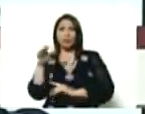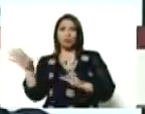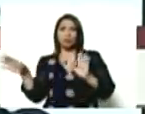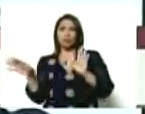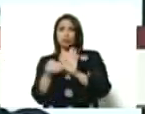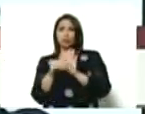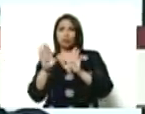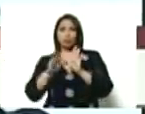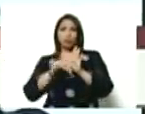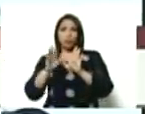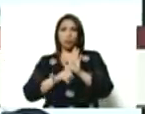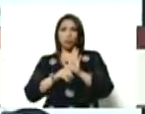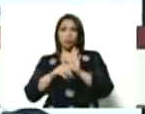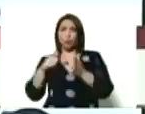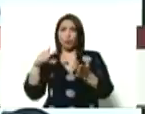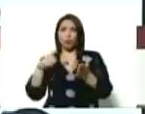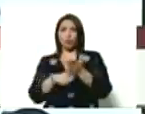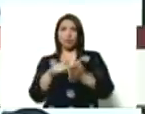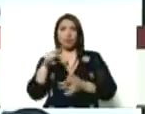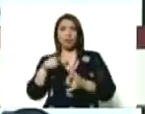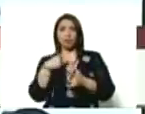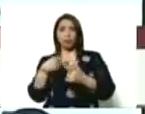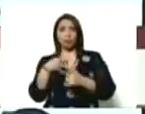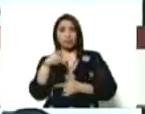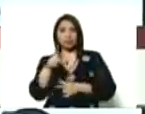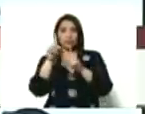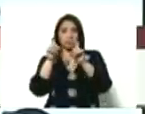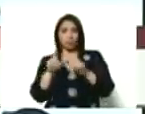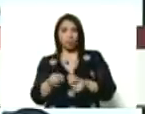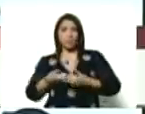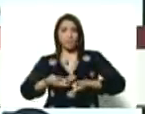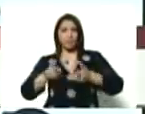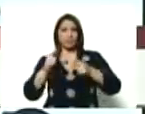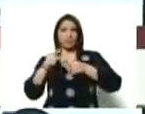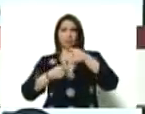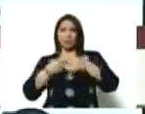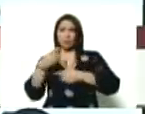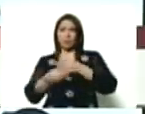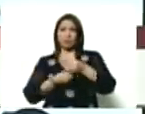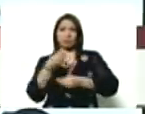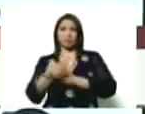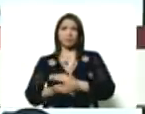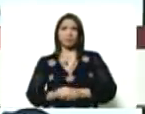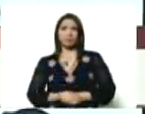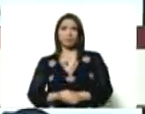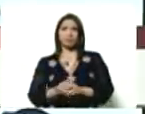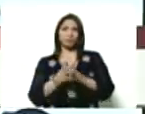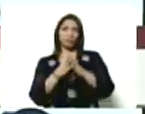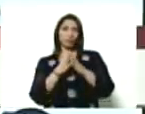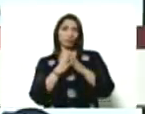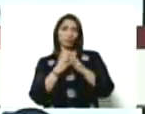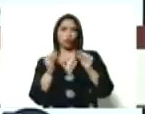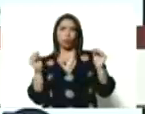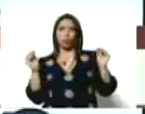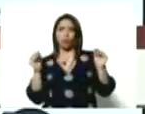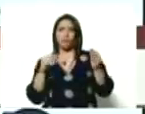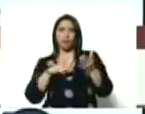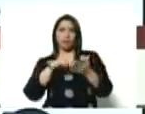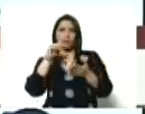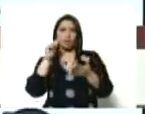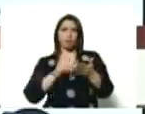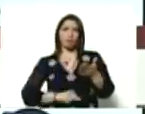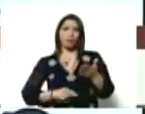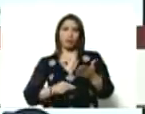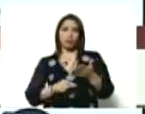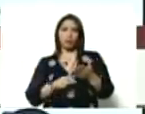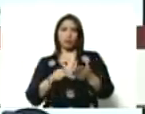Esta auditoría permite posteriormente generar todo lo que son firmas